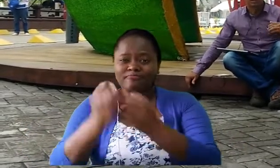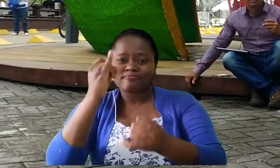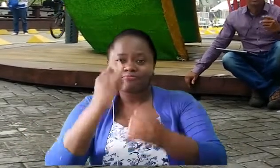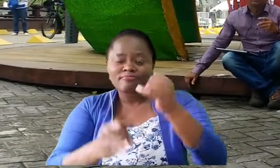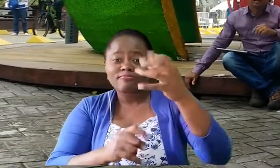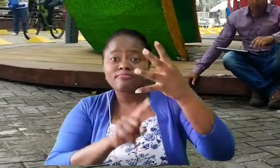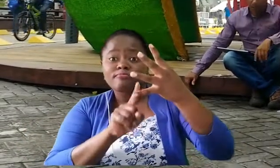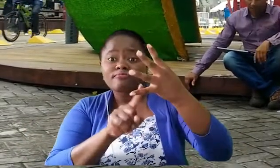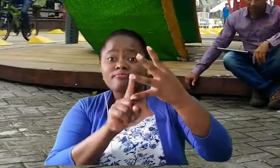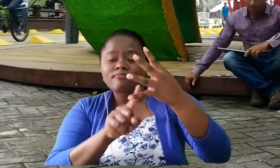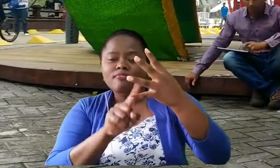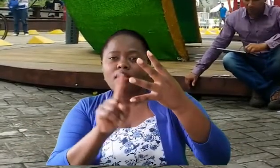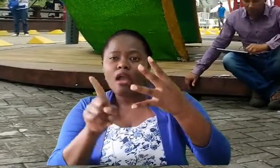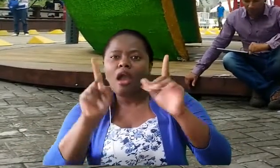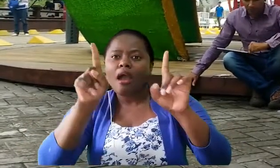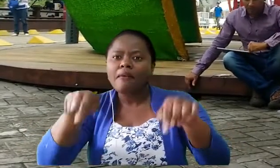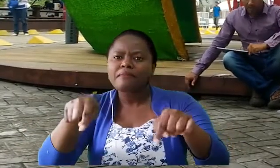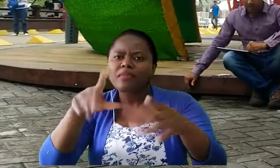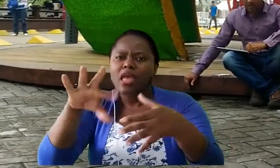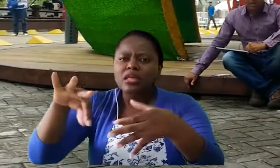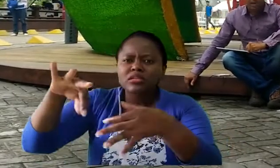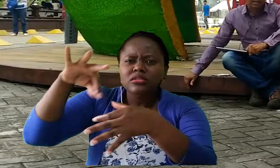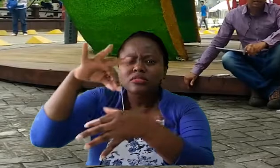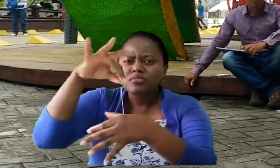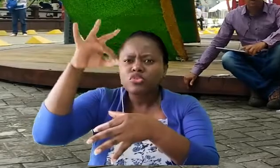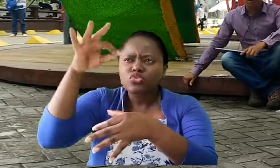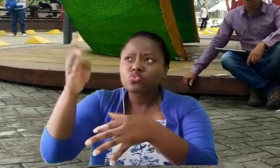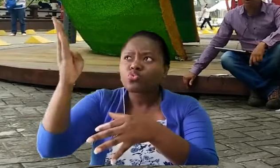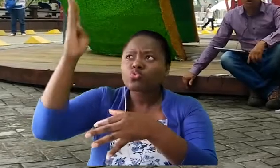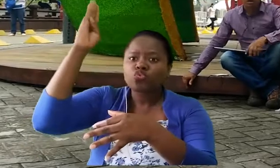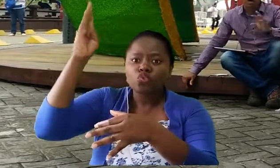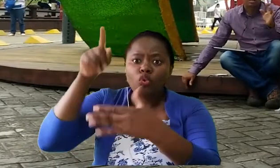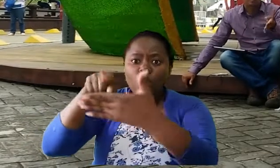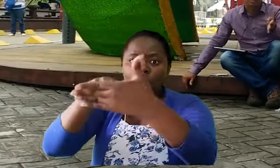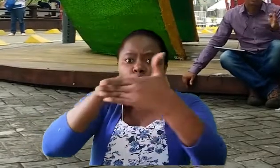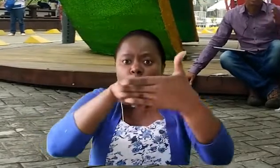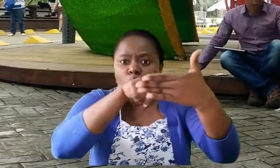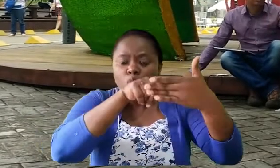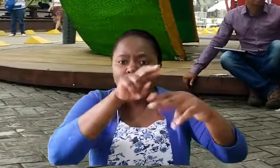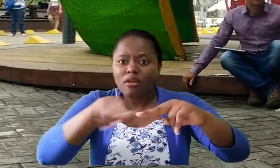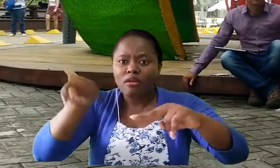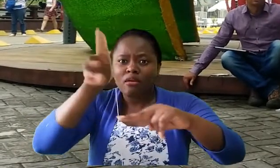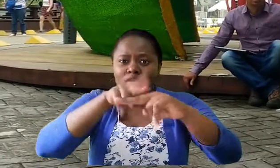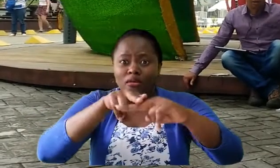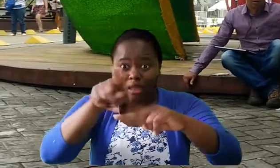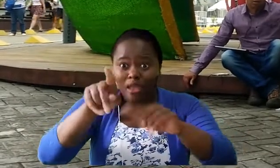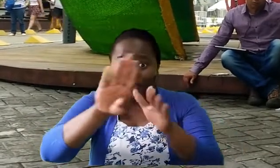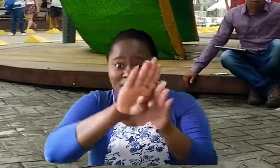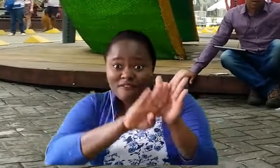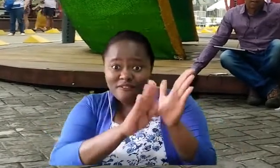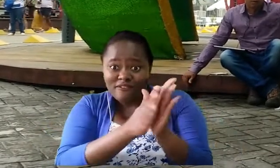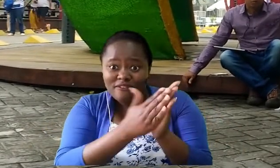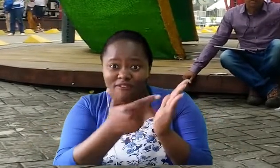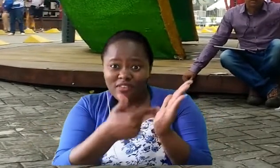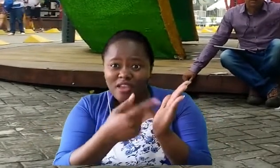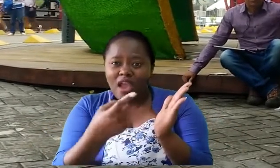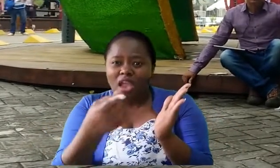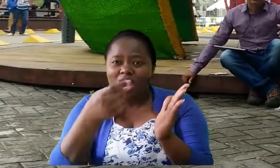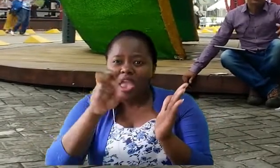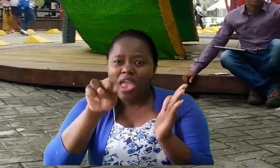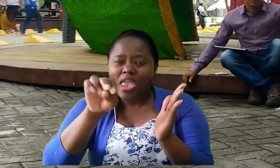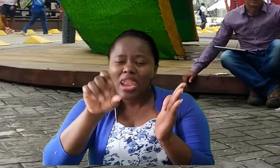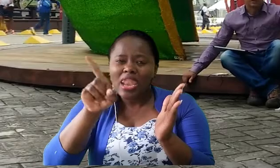de Dios en la naturaleza. Recordemos que en el Génesis bíblico el Espíritu de Dios se paseaba sobre las